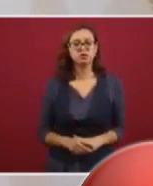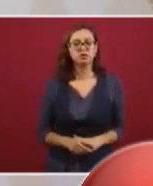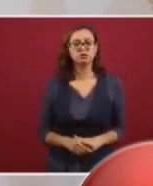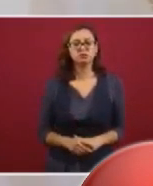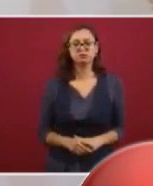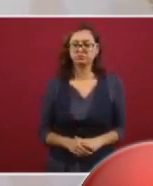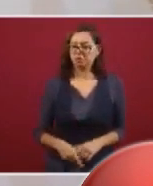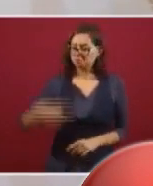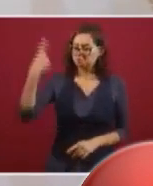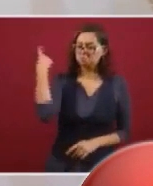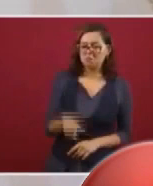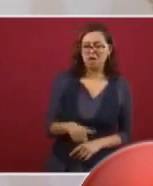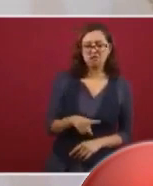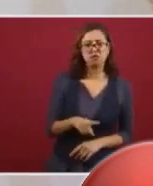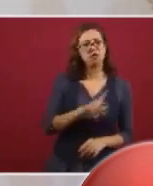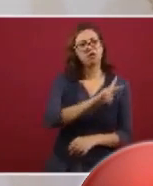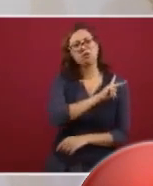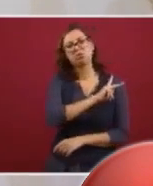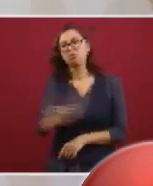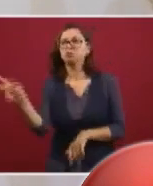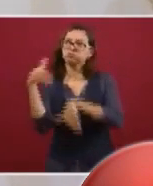La línea y la borregada.